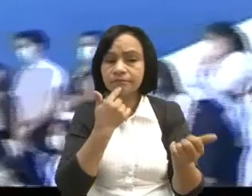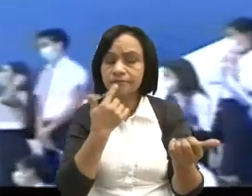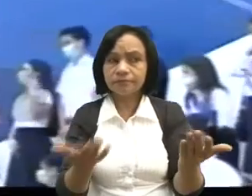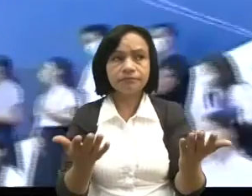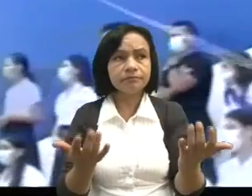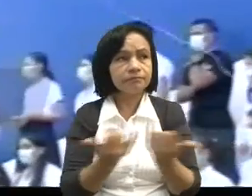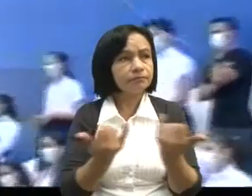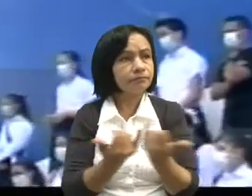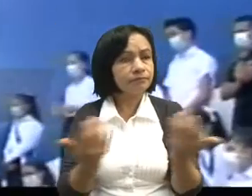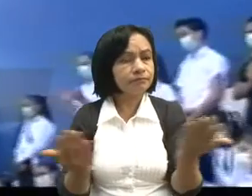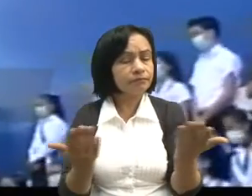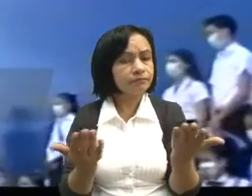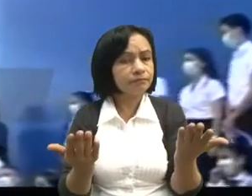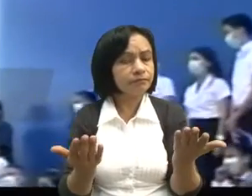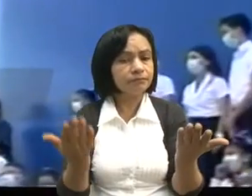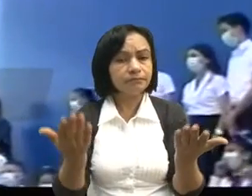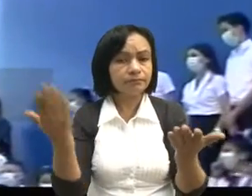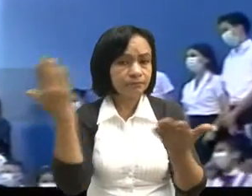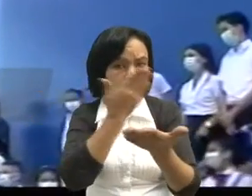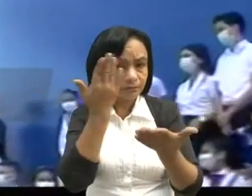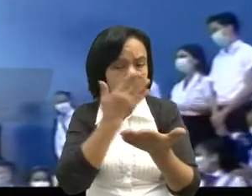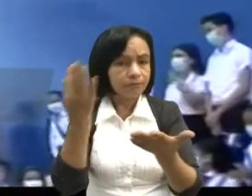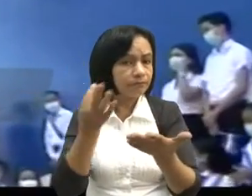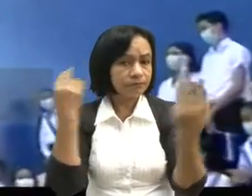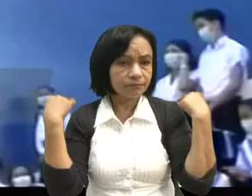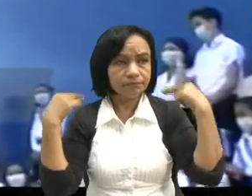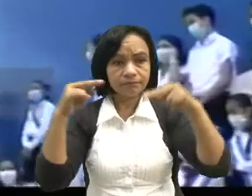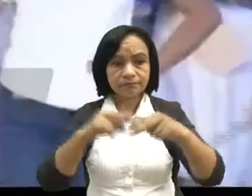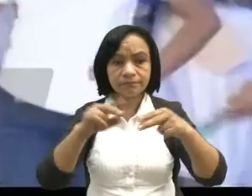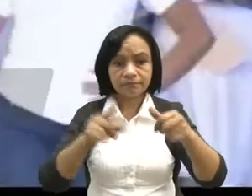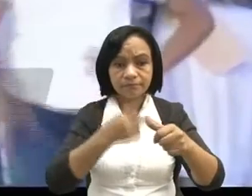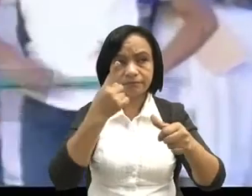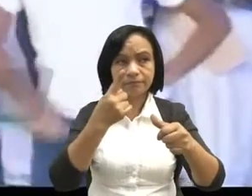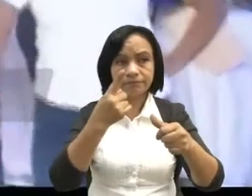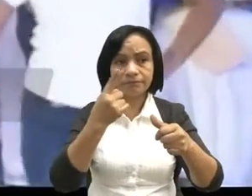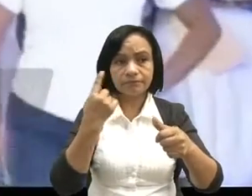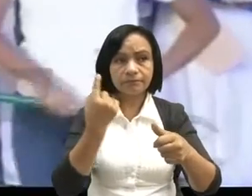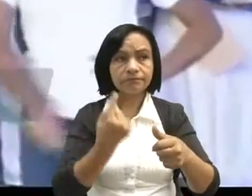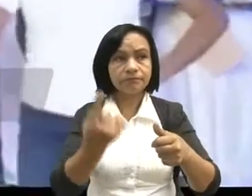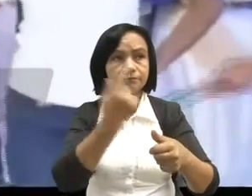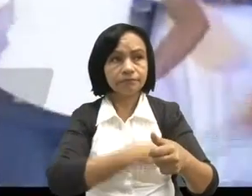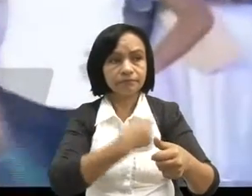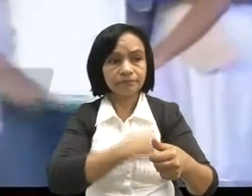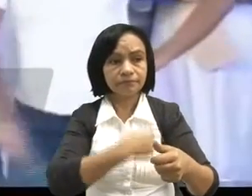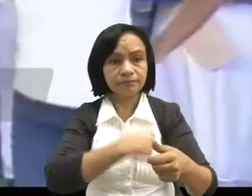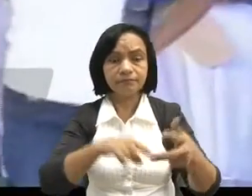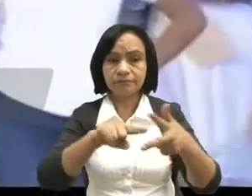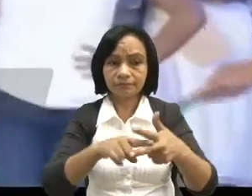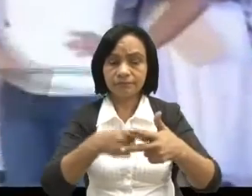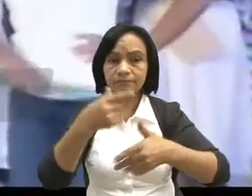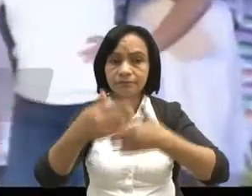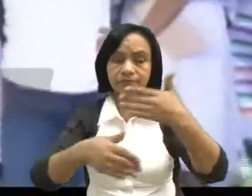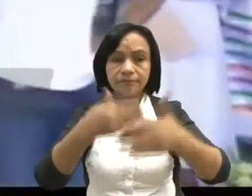Por eso se habla en el caso de los maestros, hablamos de carrera docente. Porque vos iniciás el primer día que llegas a tu escuela y a partir de ahí comenzás todo un